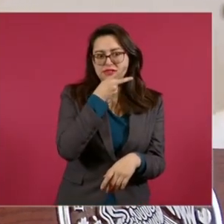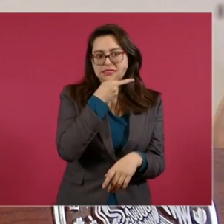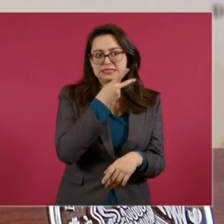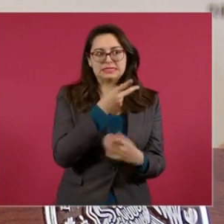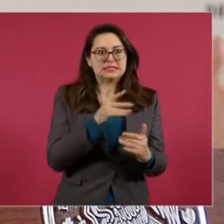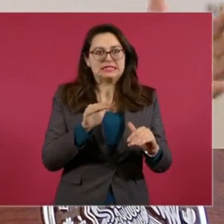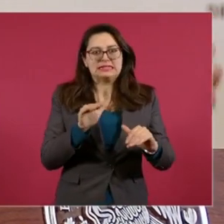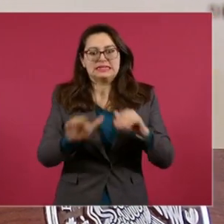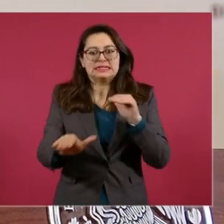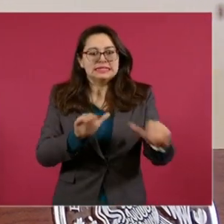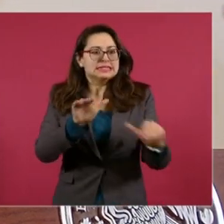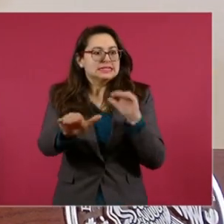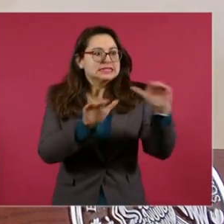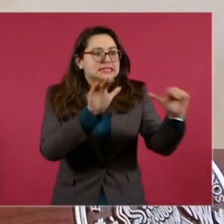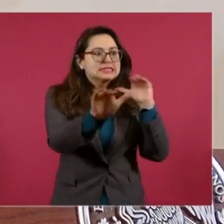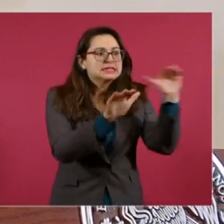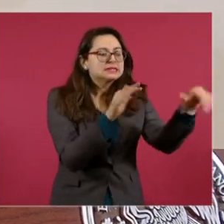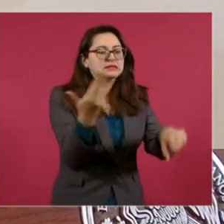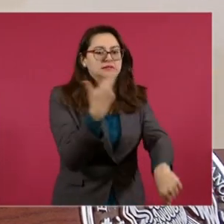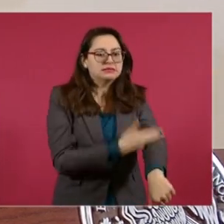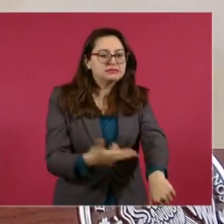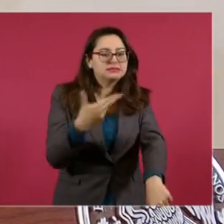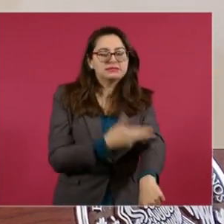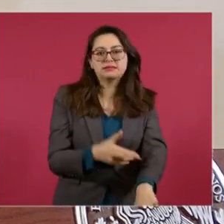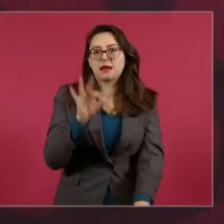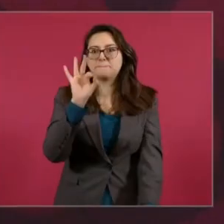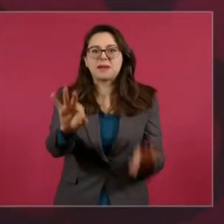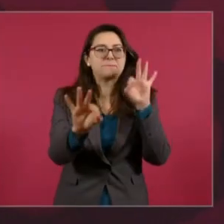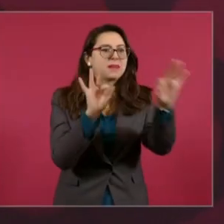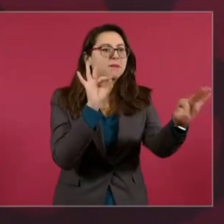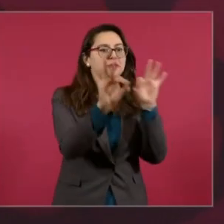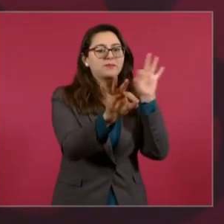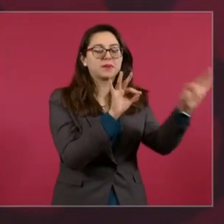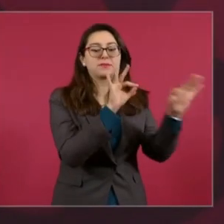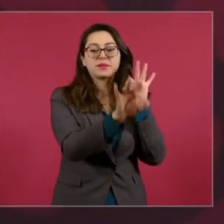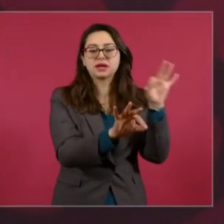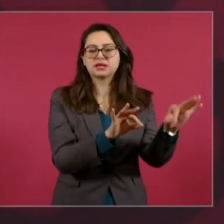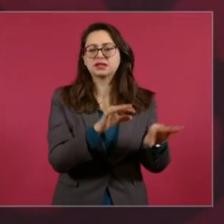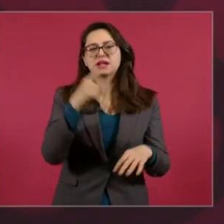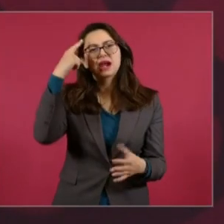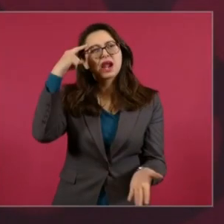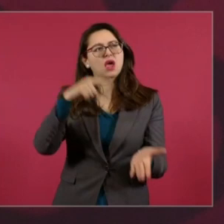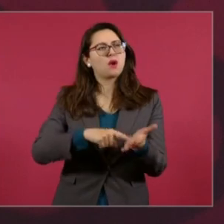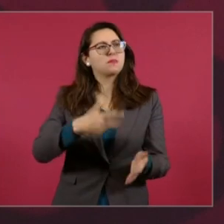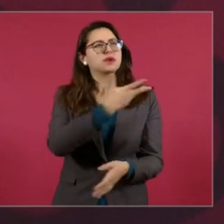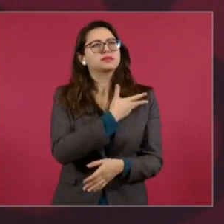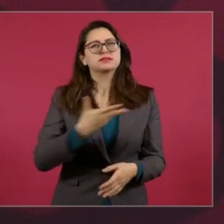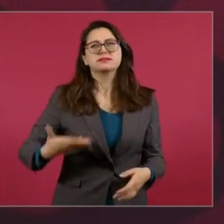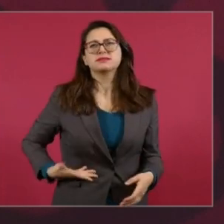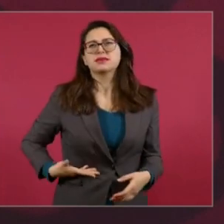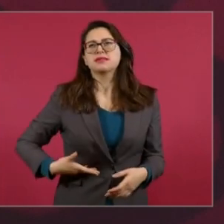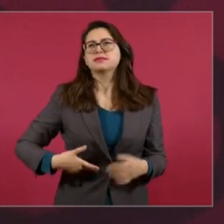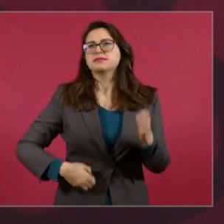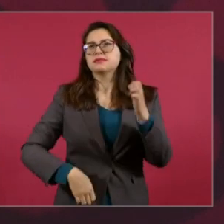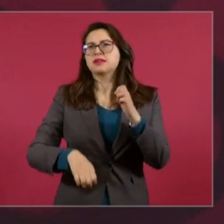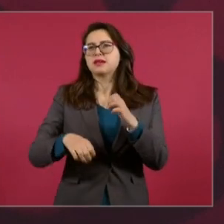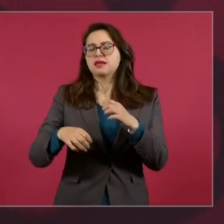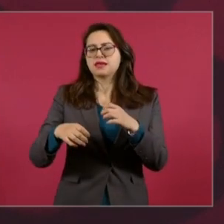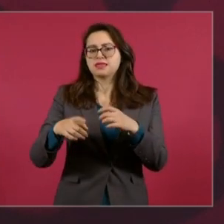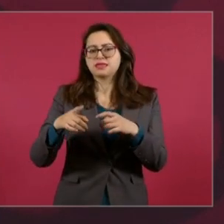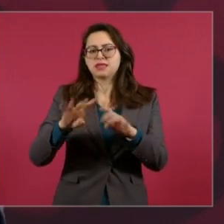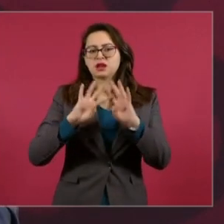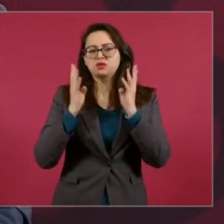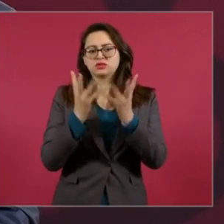convocaba, era creo que presidente del Consejo Coordinador Empresarial o de